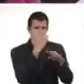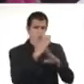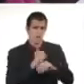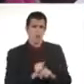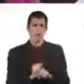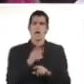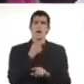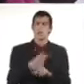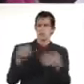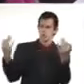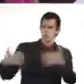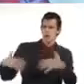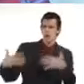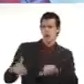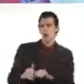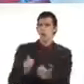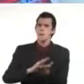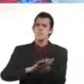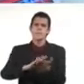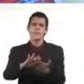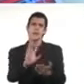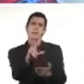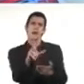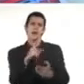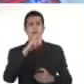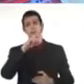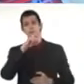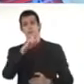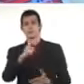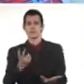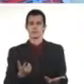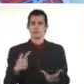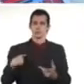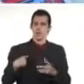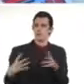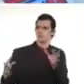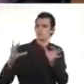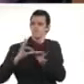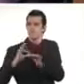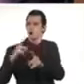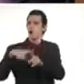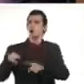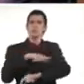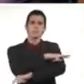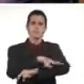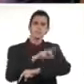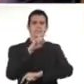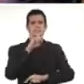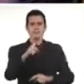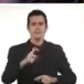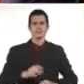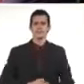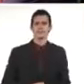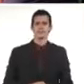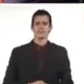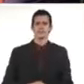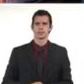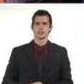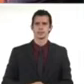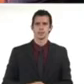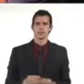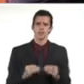La titular del sector sugirió a los actores económicos buscar asesoramiento legal para operar en un contexto de